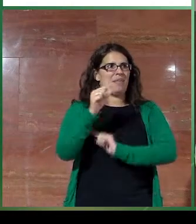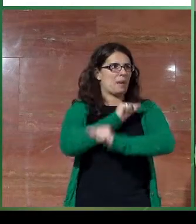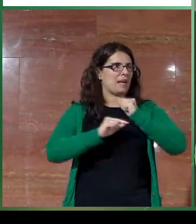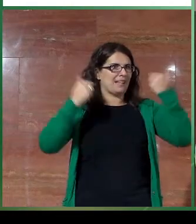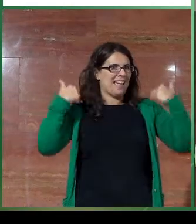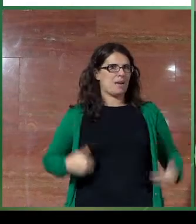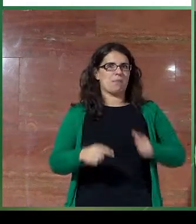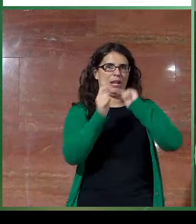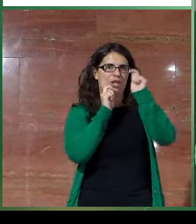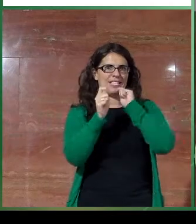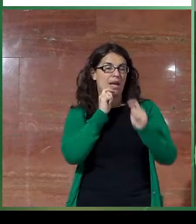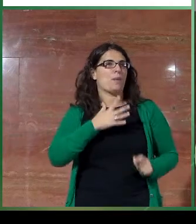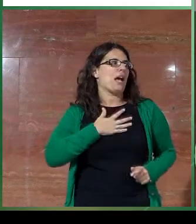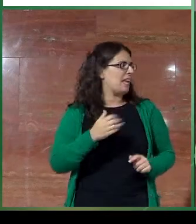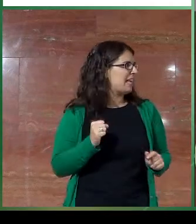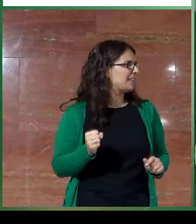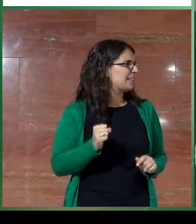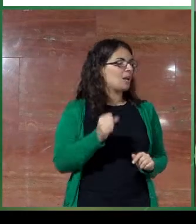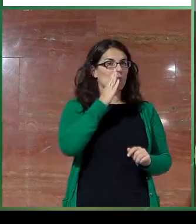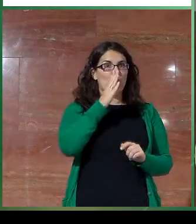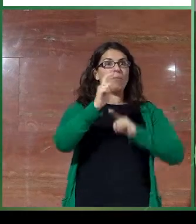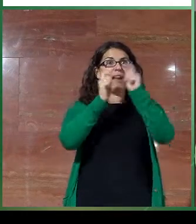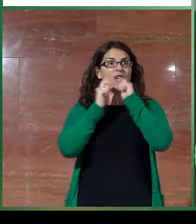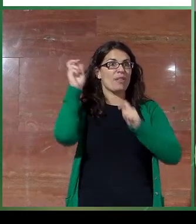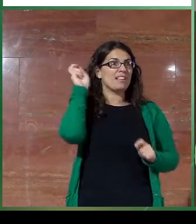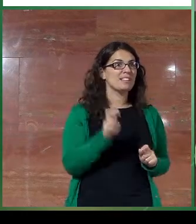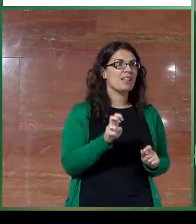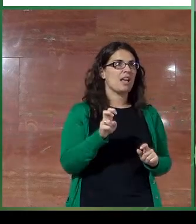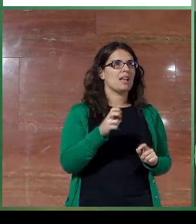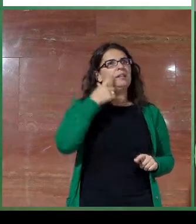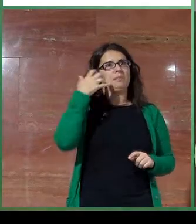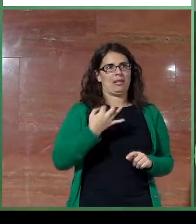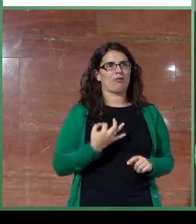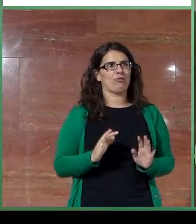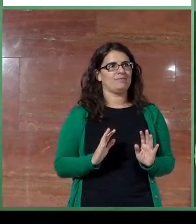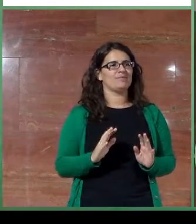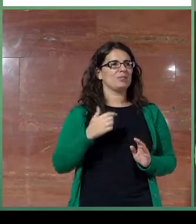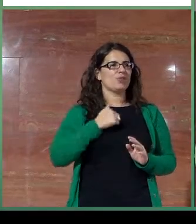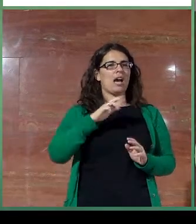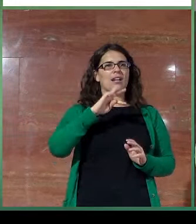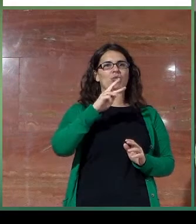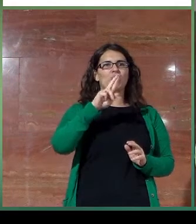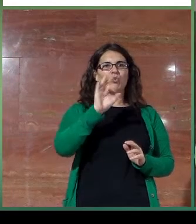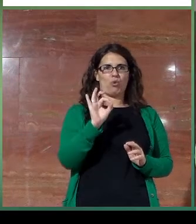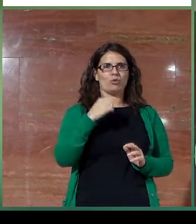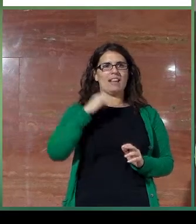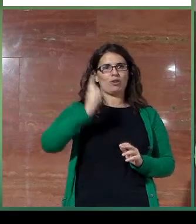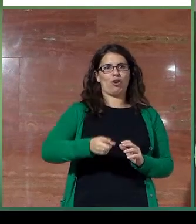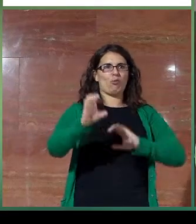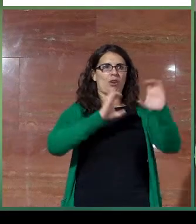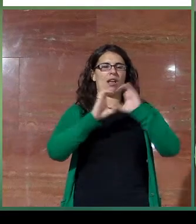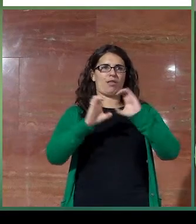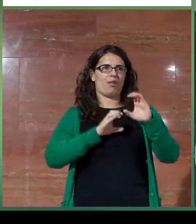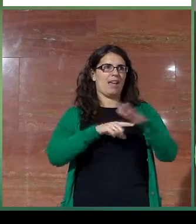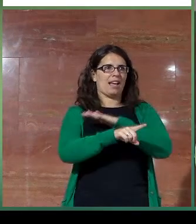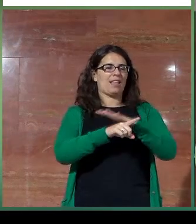periodista. Meter un periodista en esta sala siempre es peligroso. Soy Arturo San Román, soy el director de comunicación de la agencia de